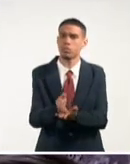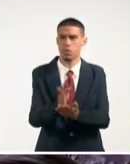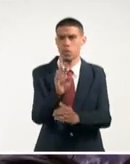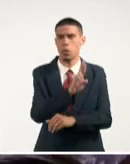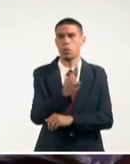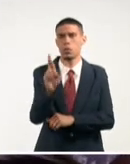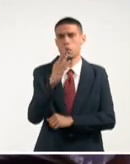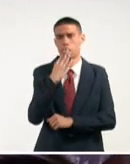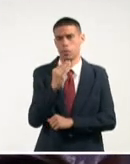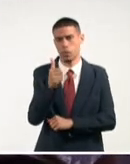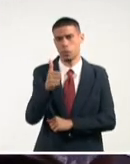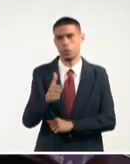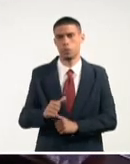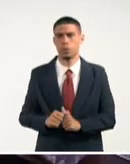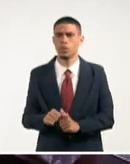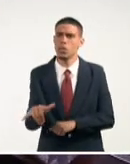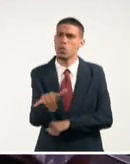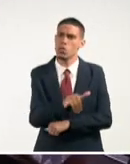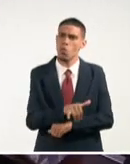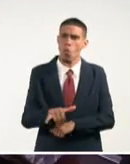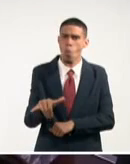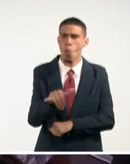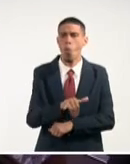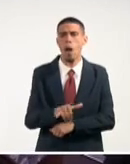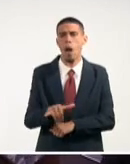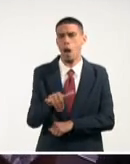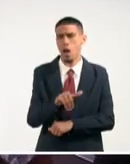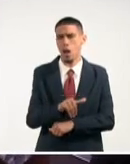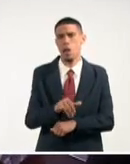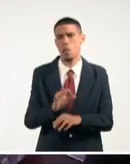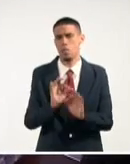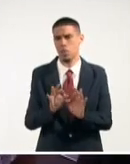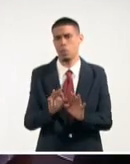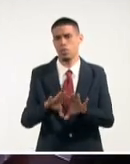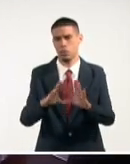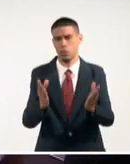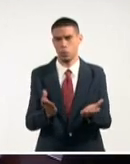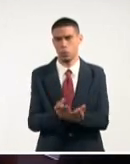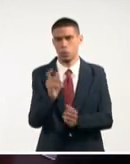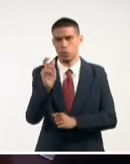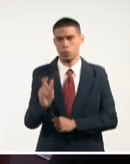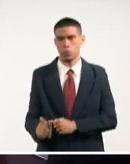humana con iguales oportunidades para todos.